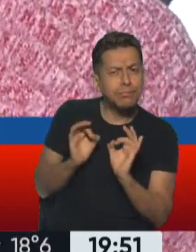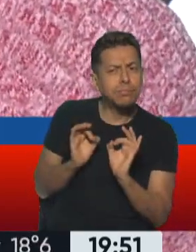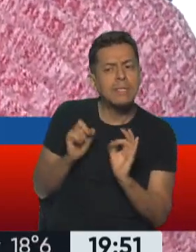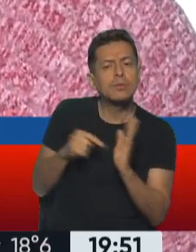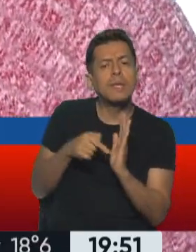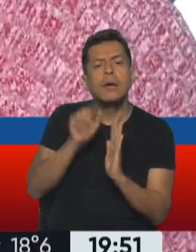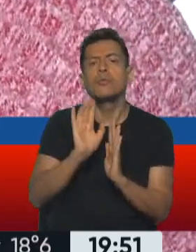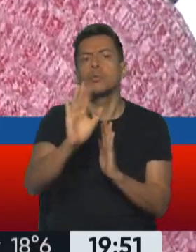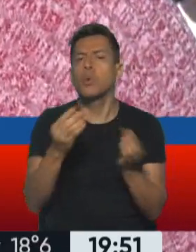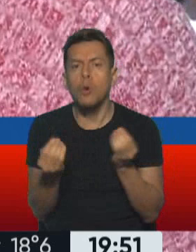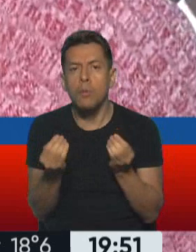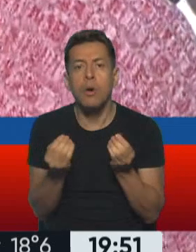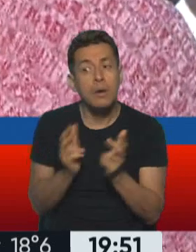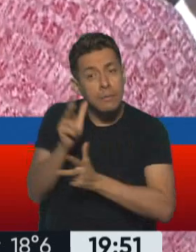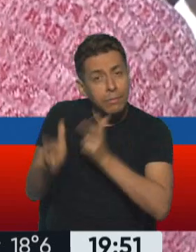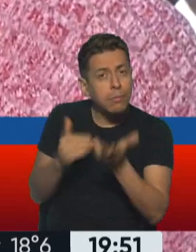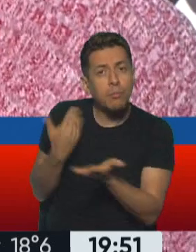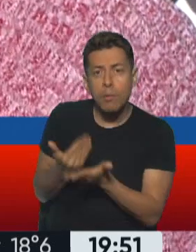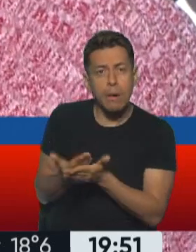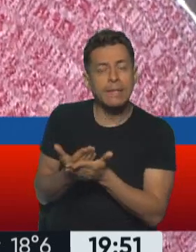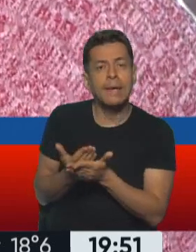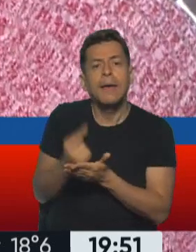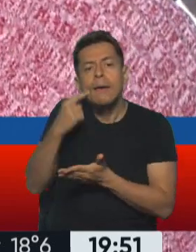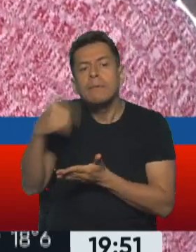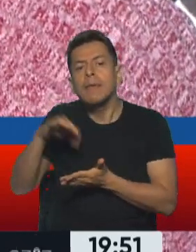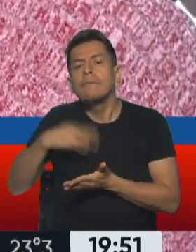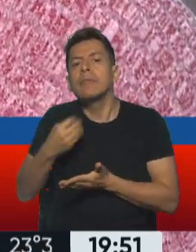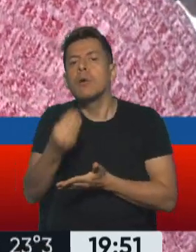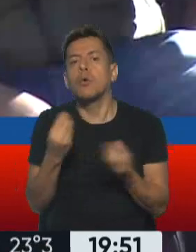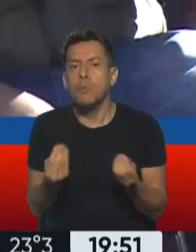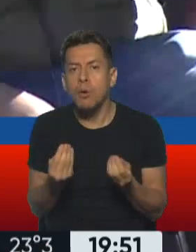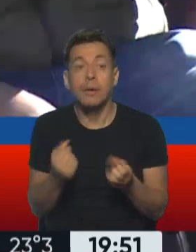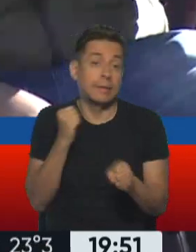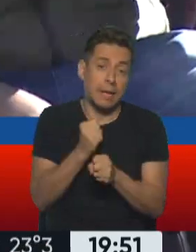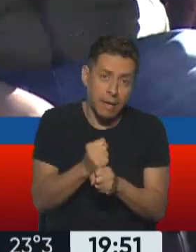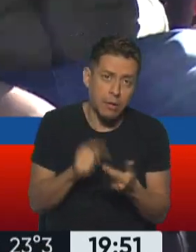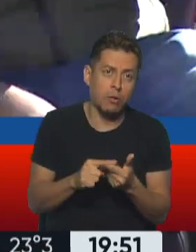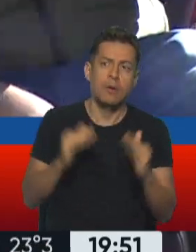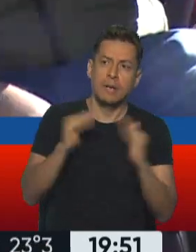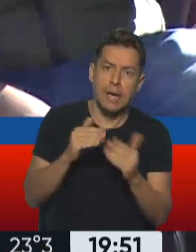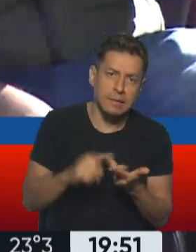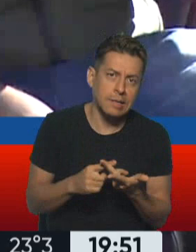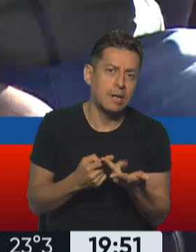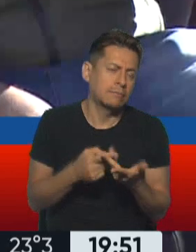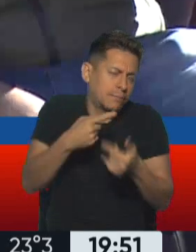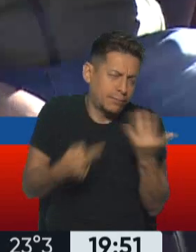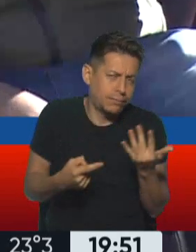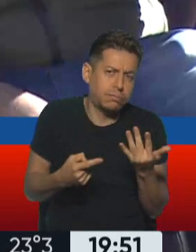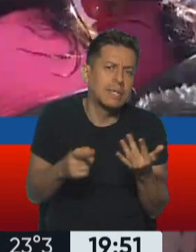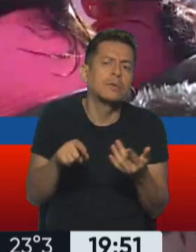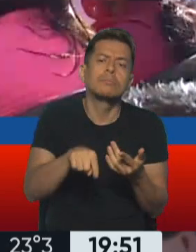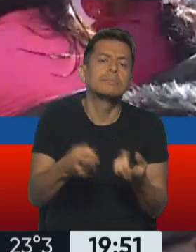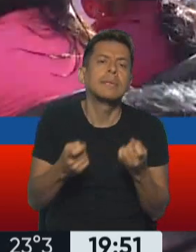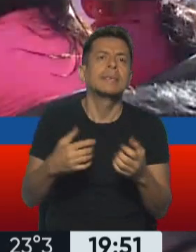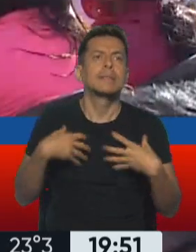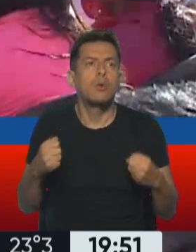nosotros queremos y cómo queremos vivir, ¿no? Con trabajo, con vivienda, ¿no? Todo lo que es la